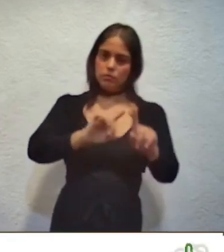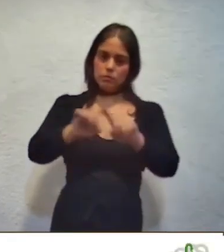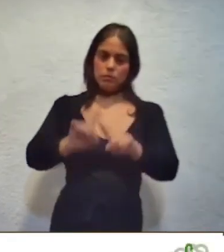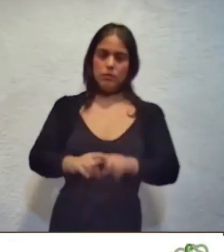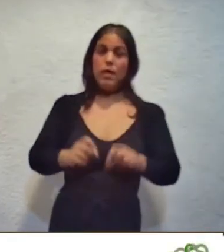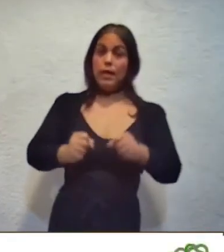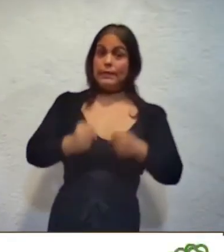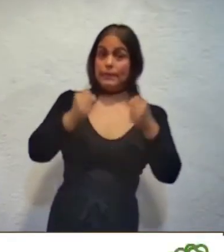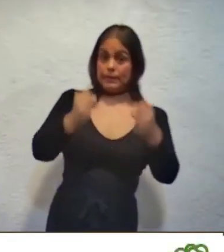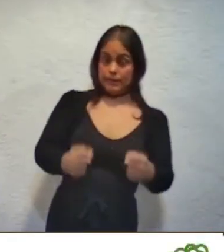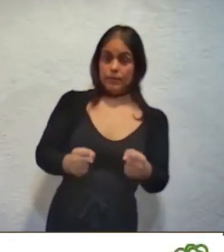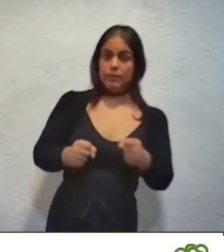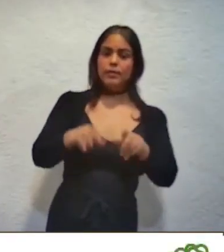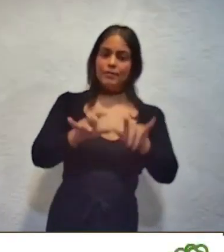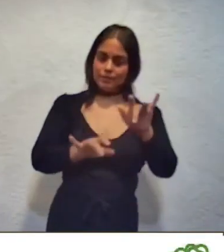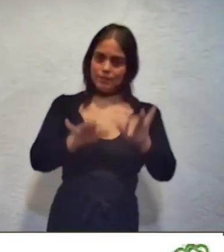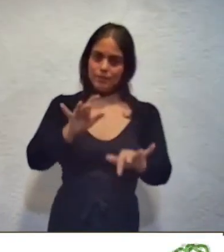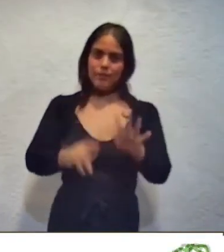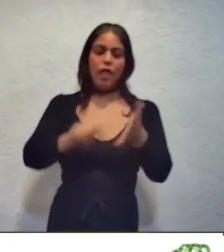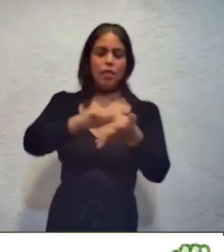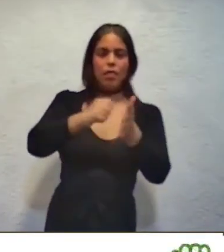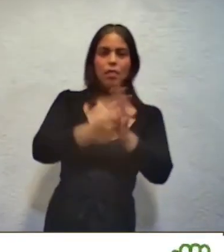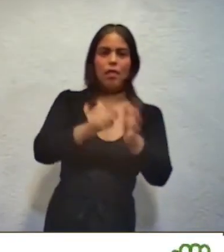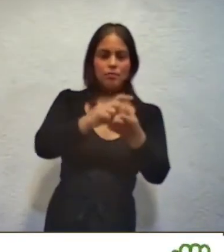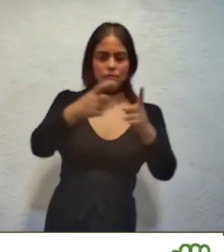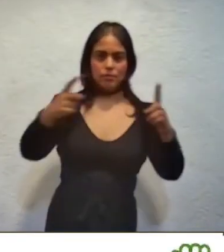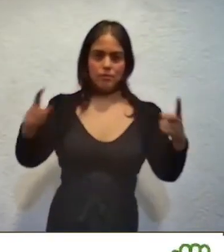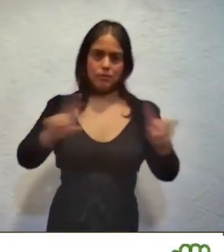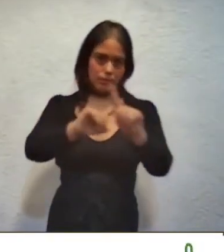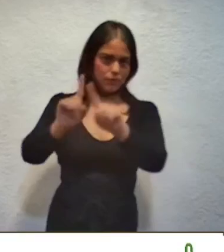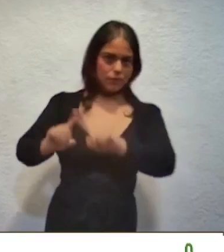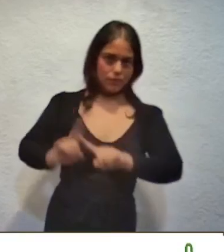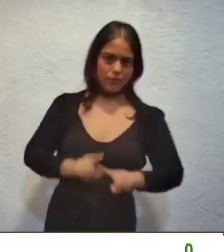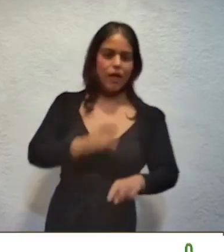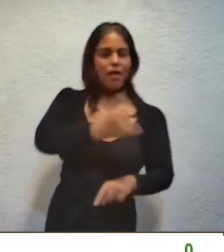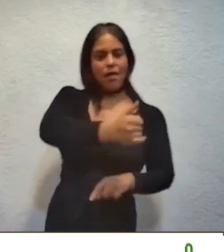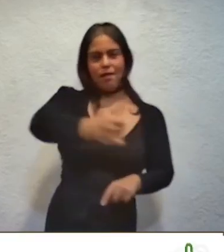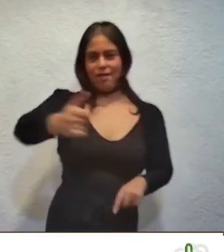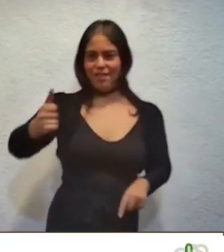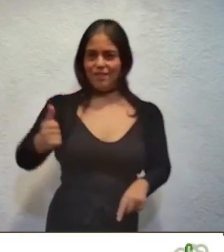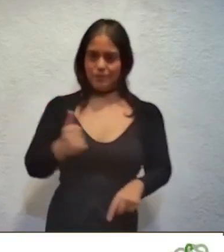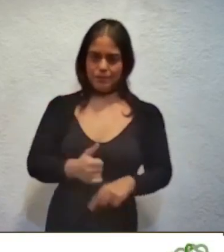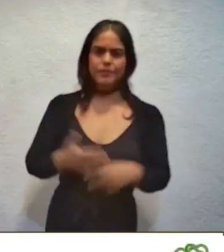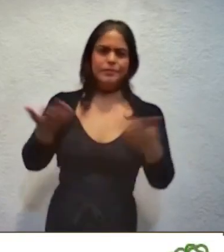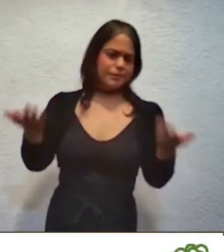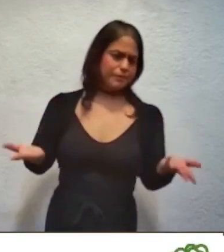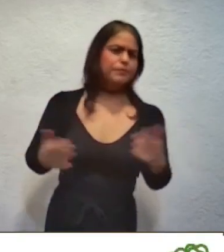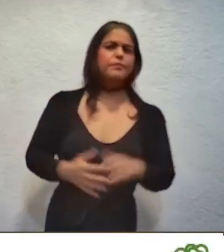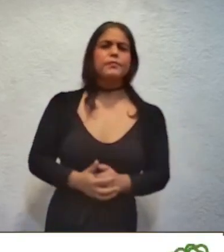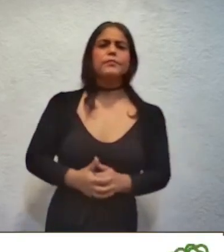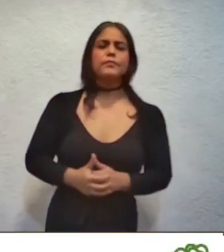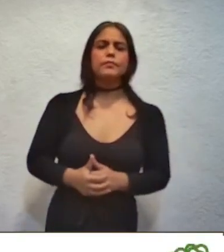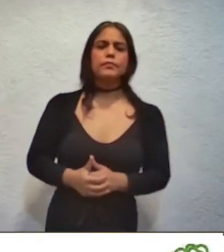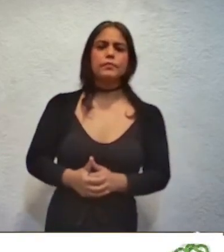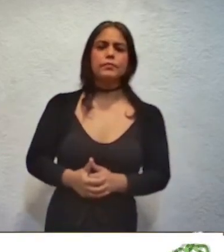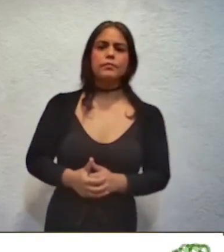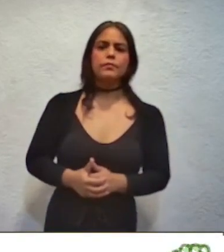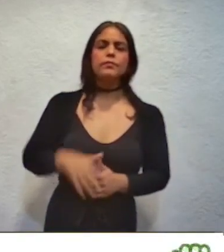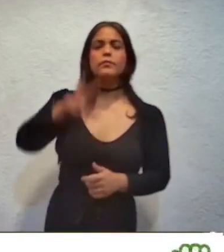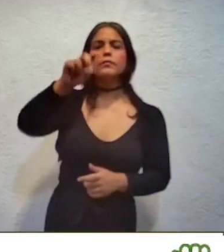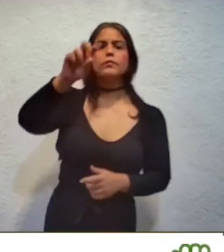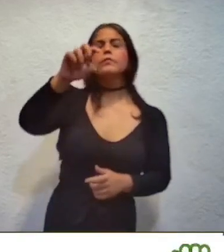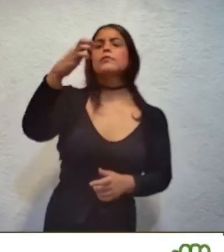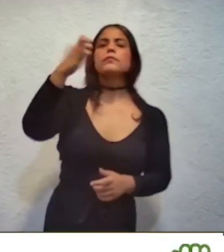y Desarrollo Tecnológico del referido Instituto Electoral, respectivamente. Así, se tiene que el 30 de